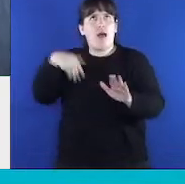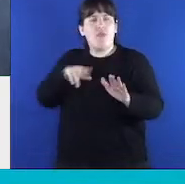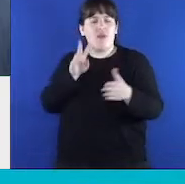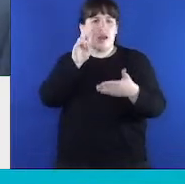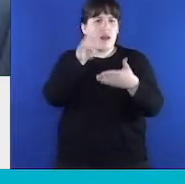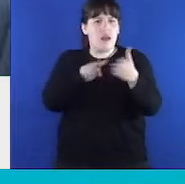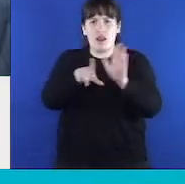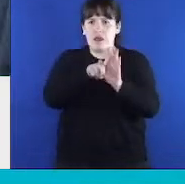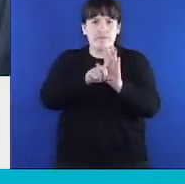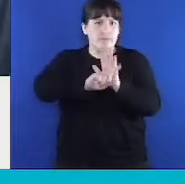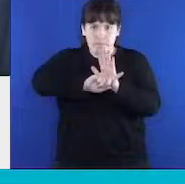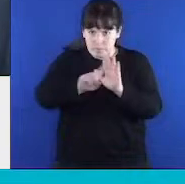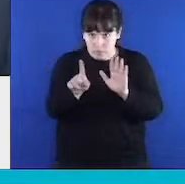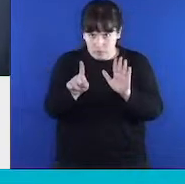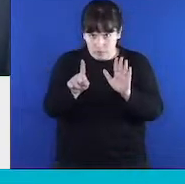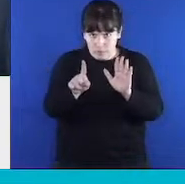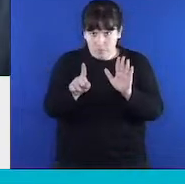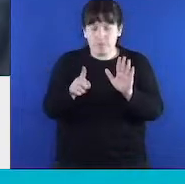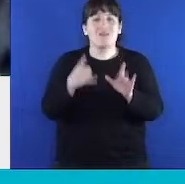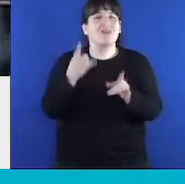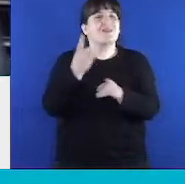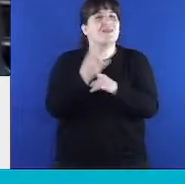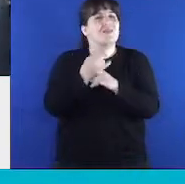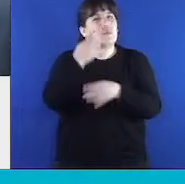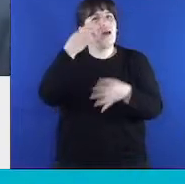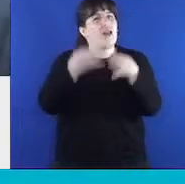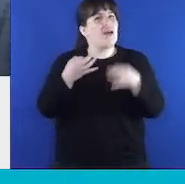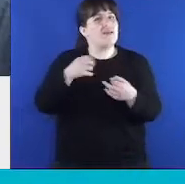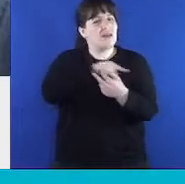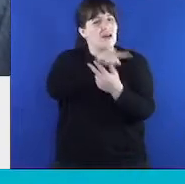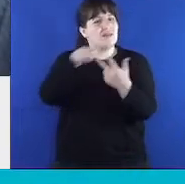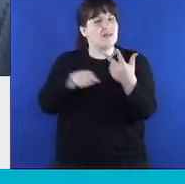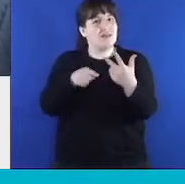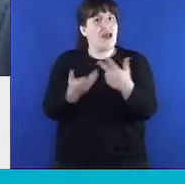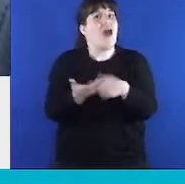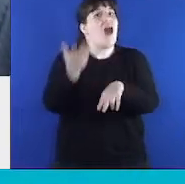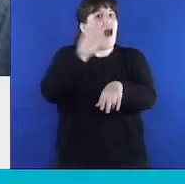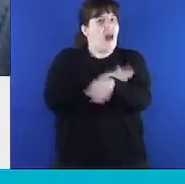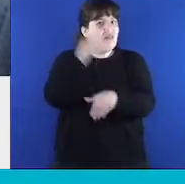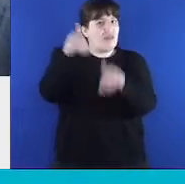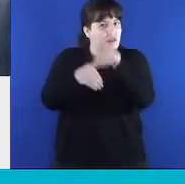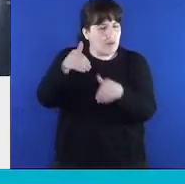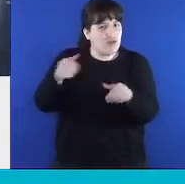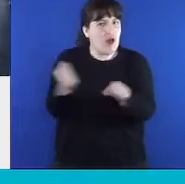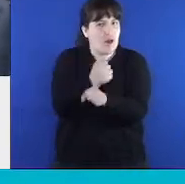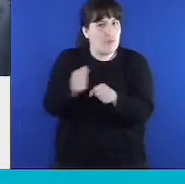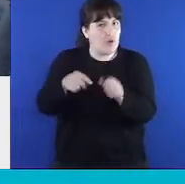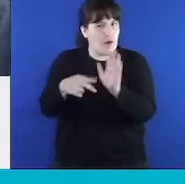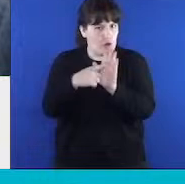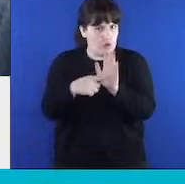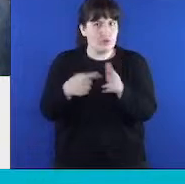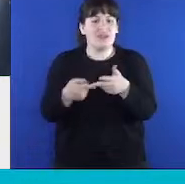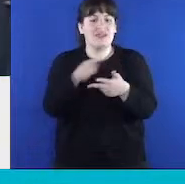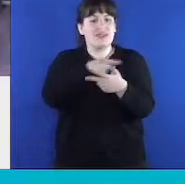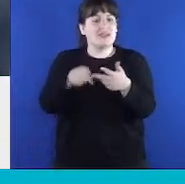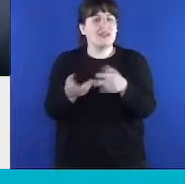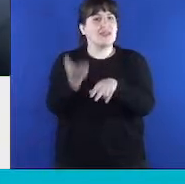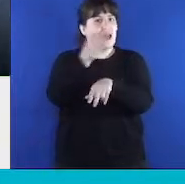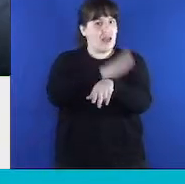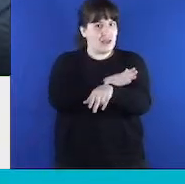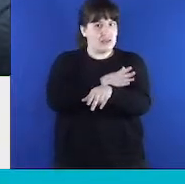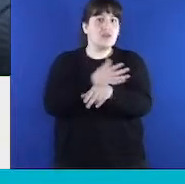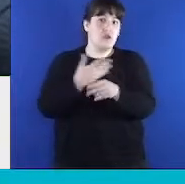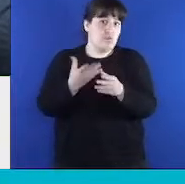siempre hay que analizar tres cuestiones antes de votar una norma o de analizar una norma, que son tres cuestiones que hasta los propios fallos de la Corte refieren, que son